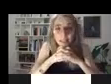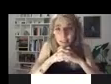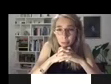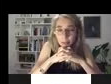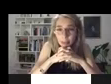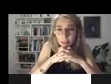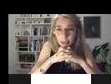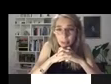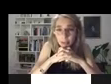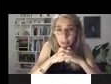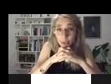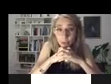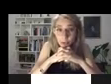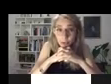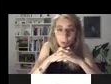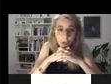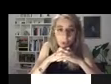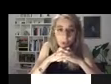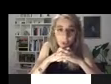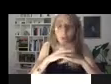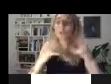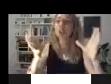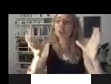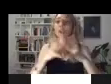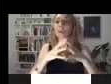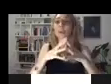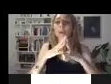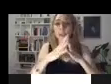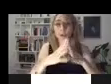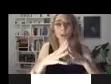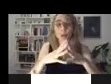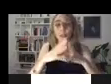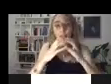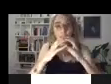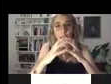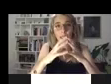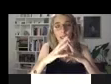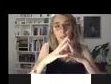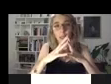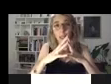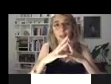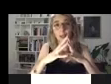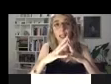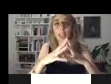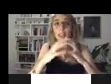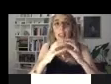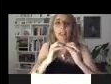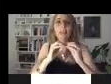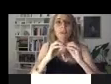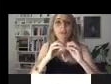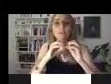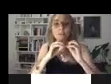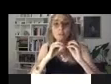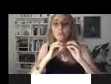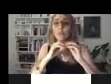Les traje para introducirlos en el último tópico que nos toca para pensar el mercado del arte,